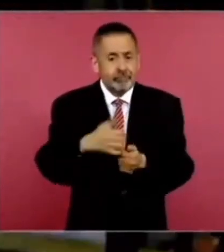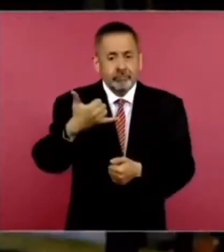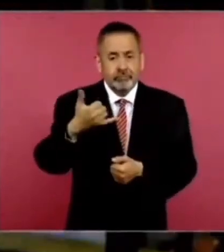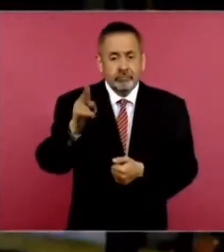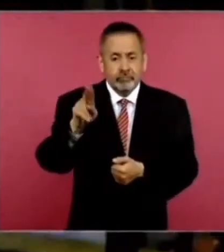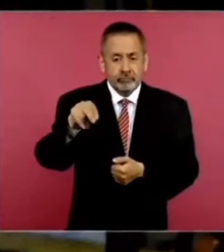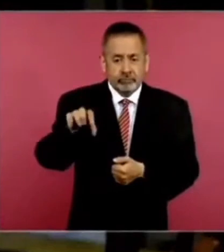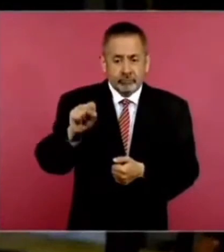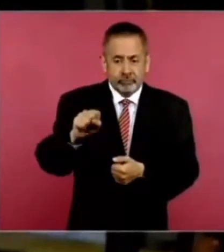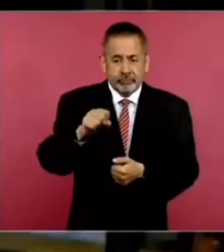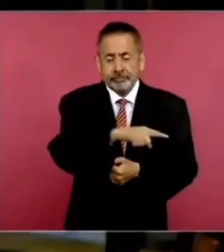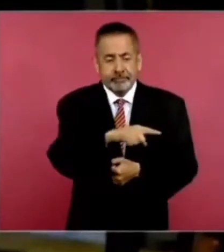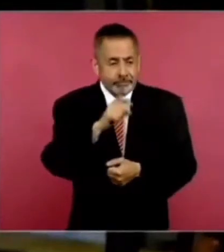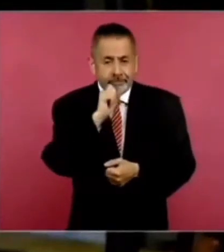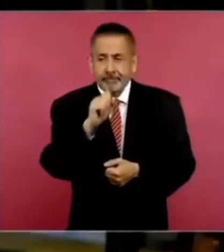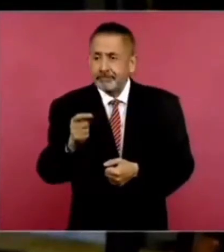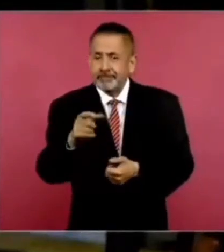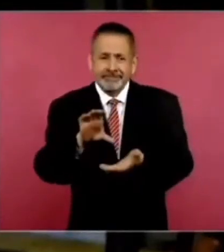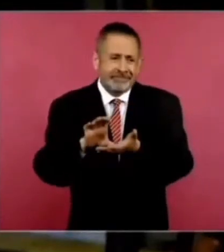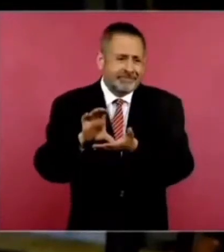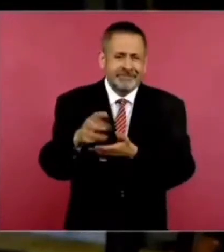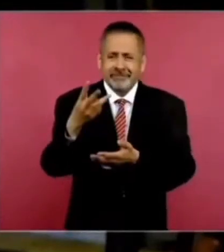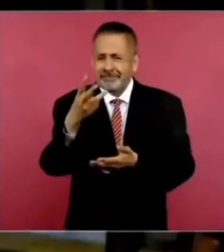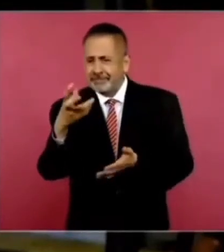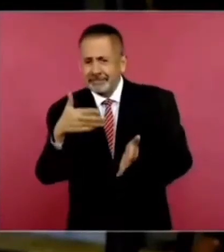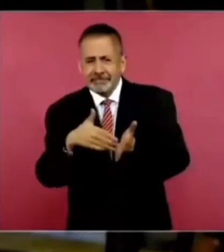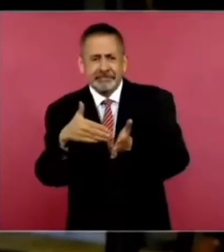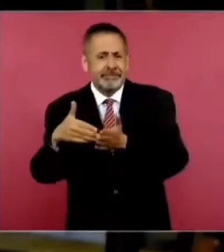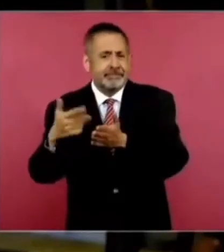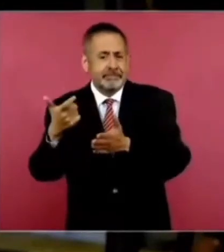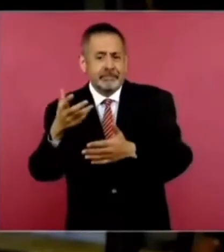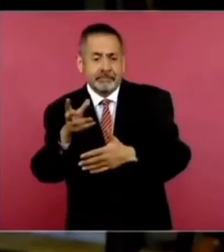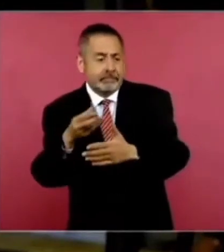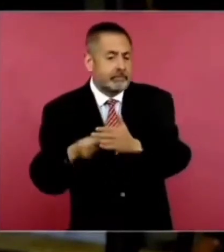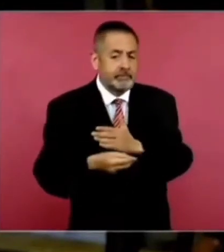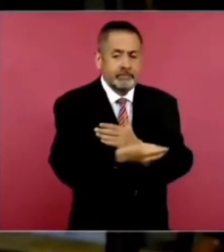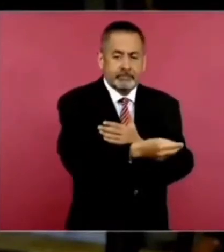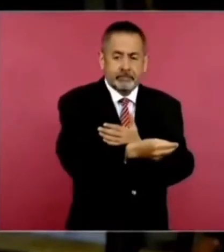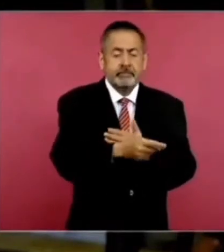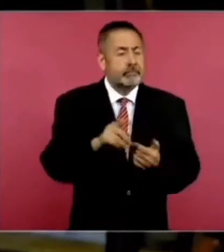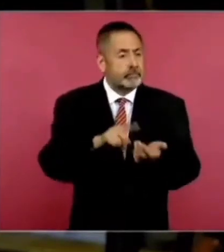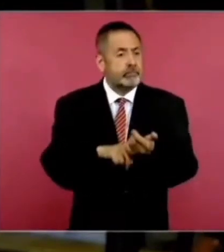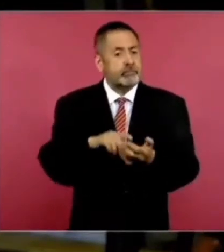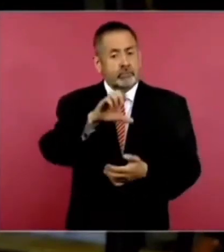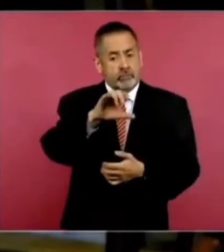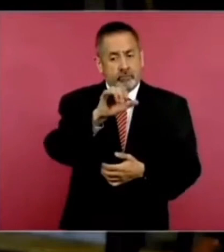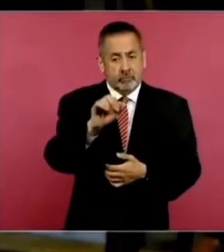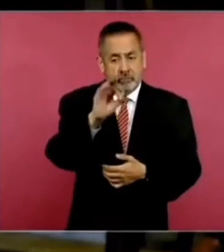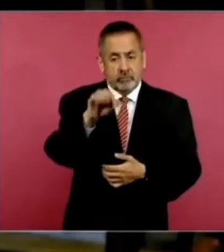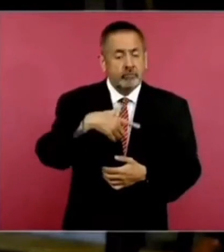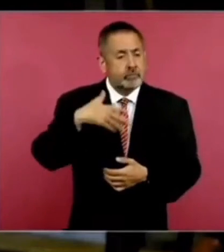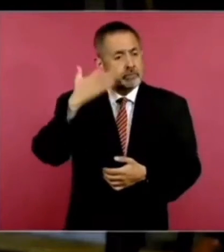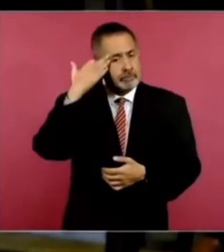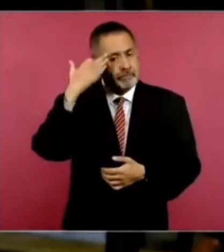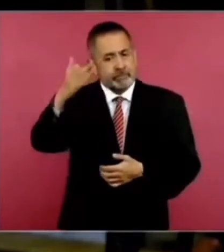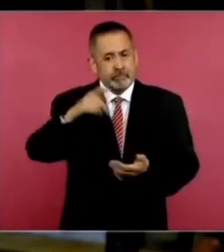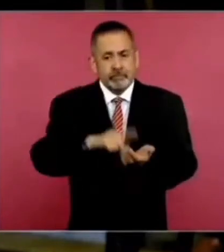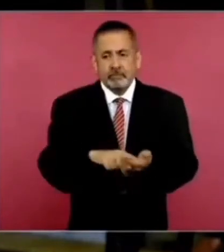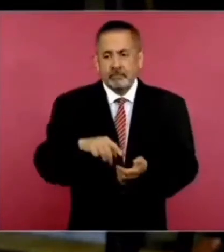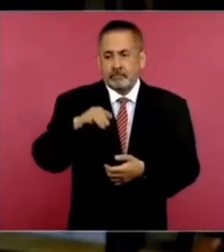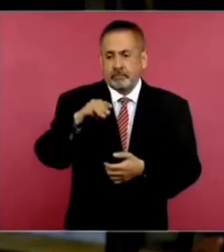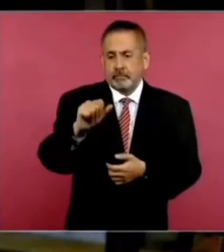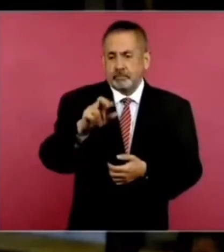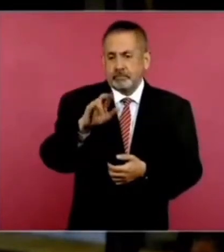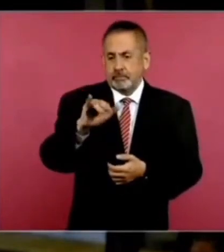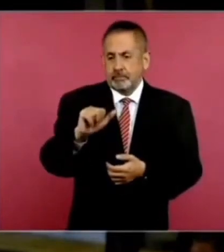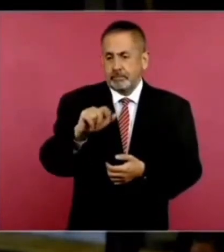y que tienen relación con el desvío de más de 350 millones de pesos de la Judicatura Federal durante el periodo del ministro Luis María Aguilar, y que durante